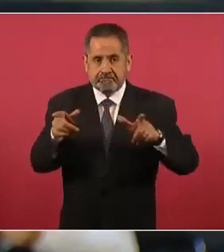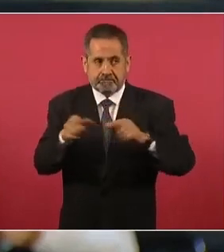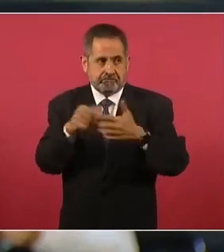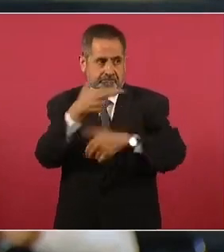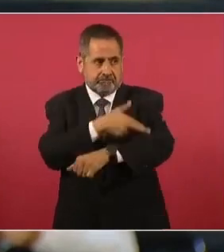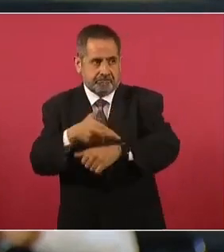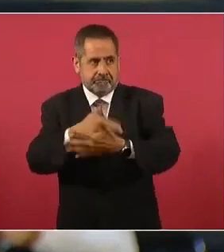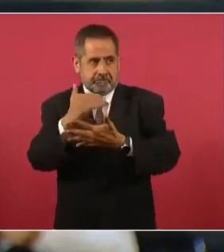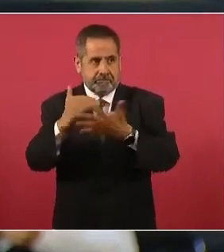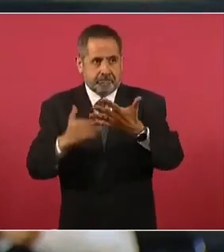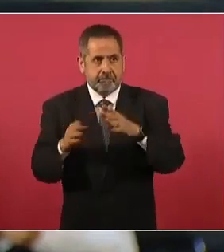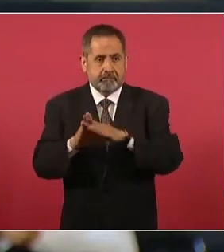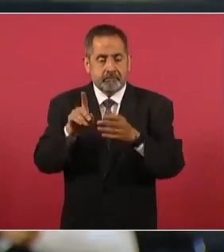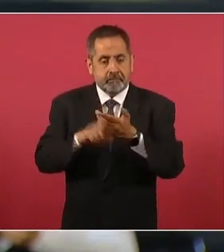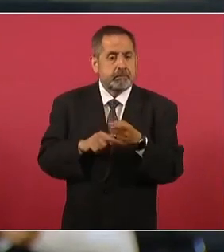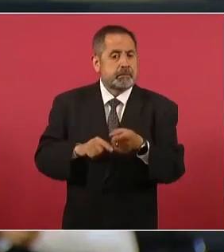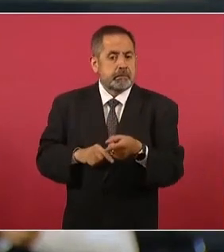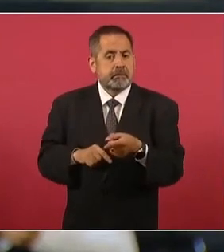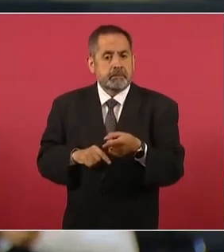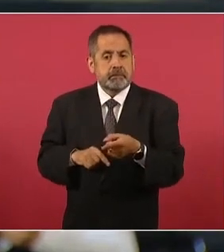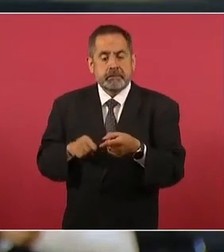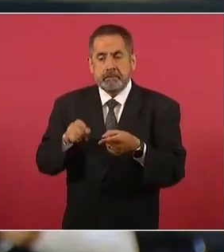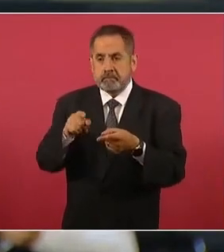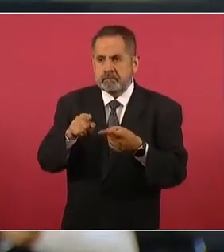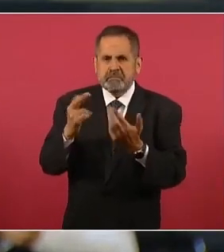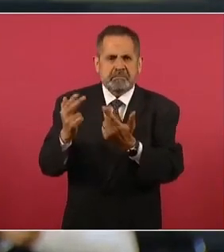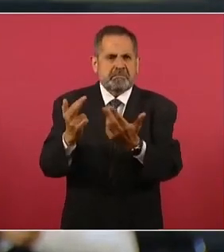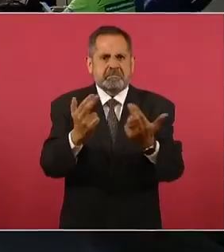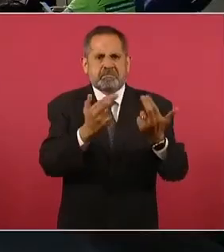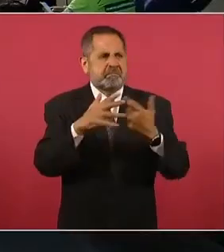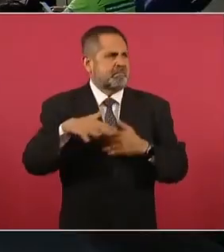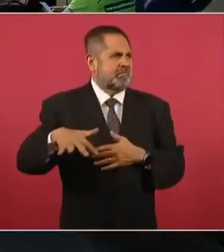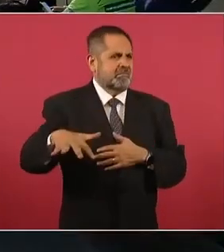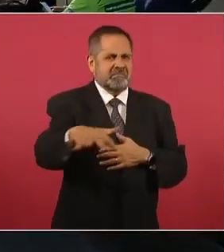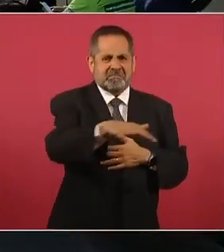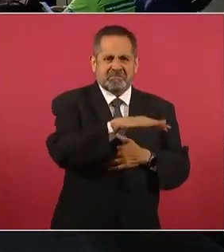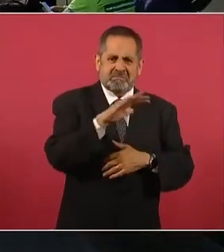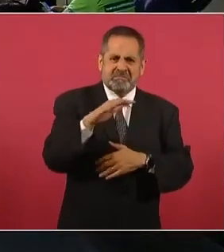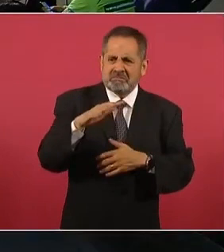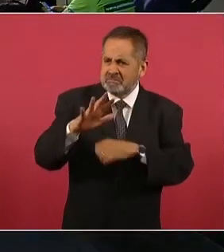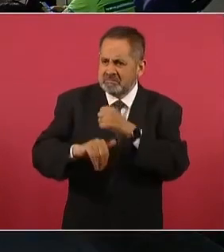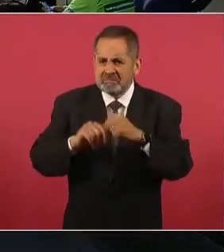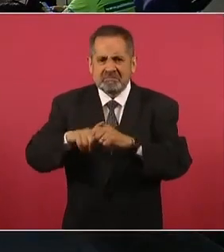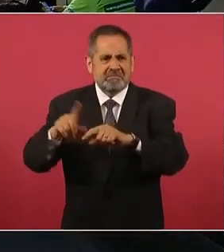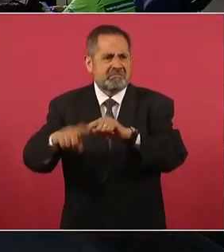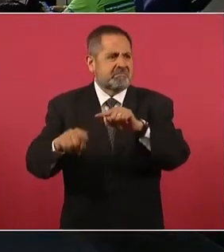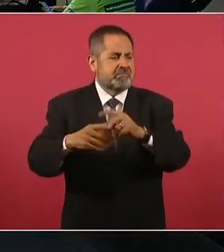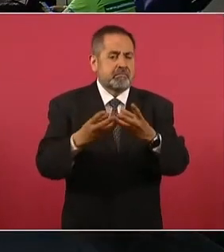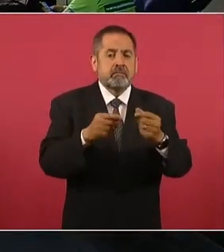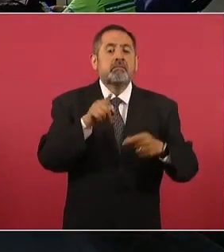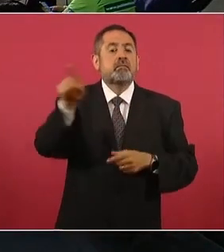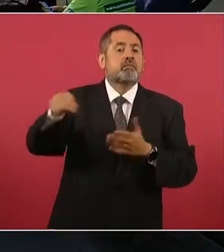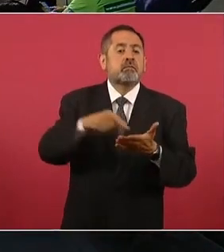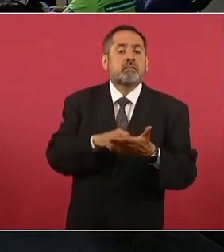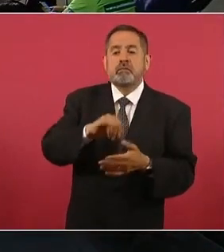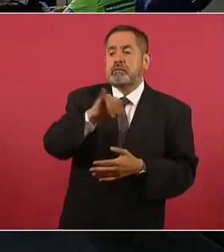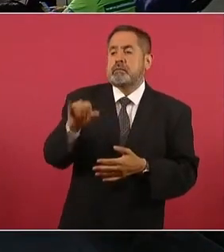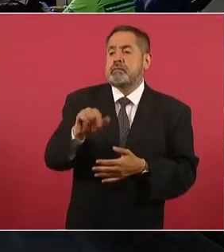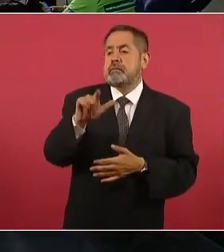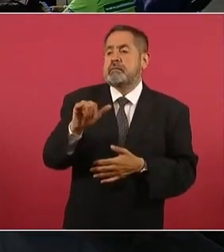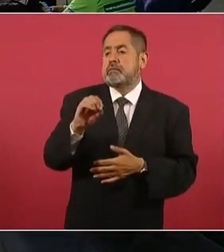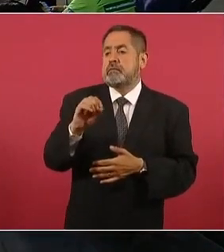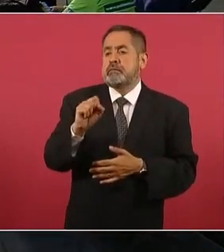construcción, en la trama de esta destrucción de la flora y la fauna en Gilotzingo, también